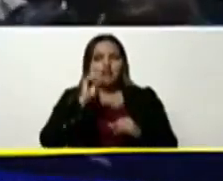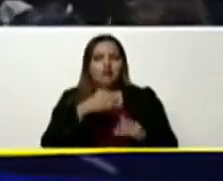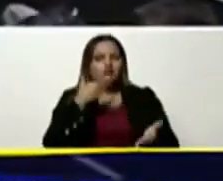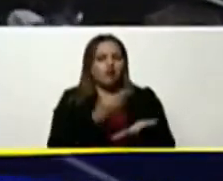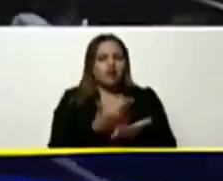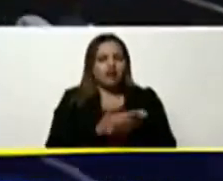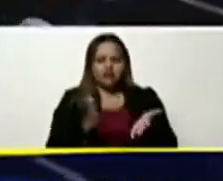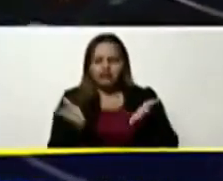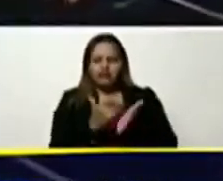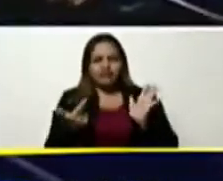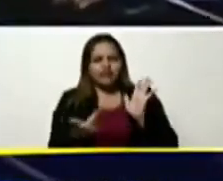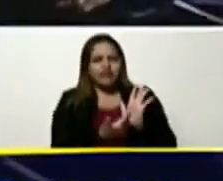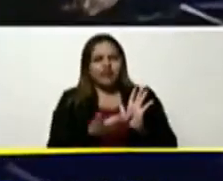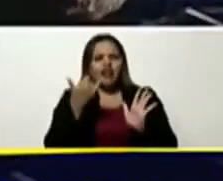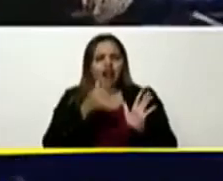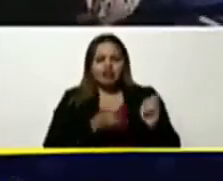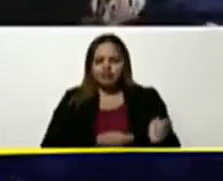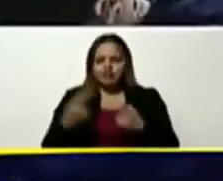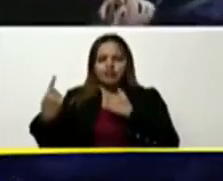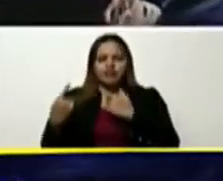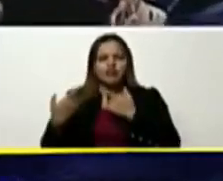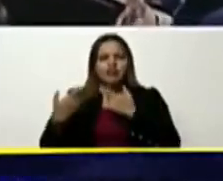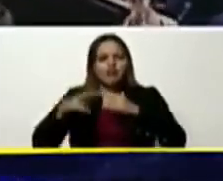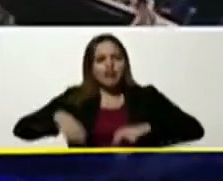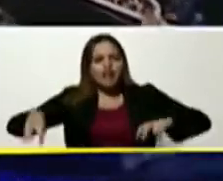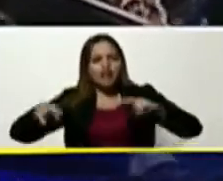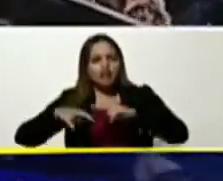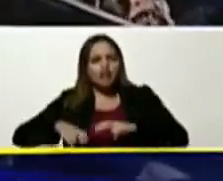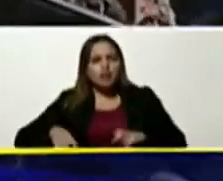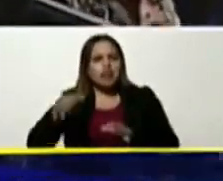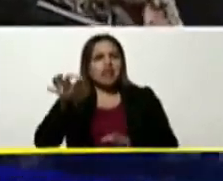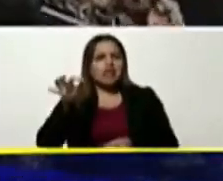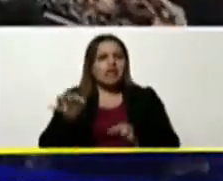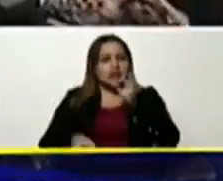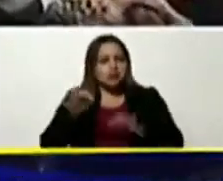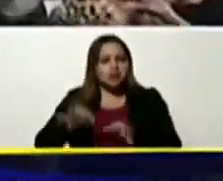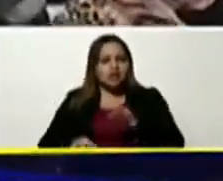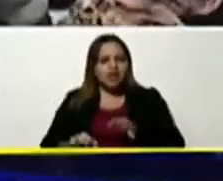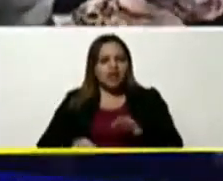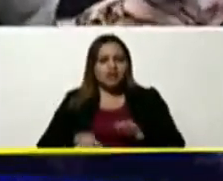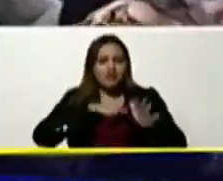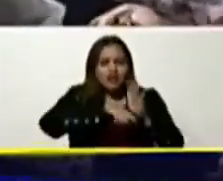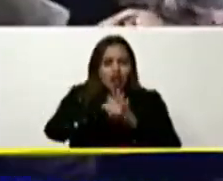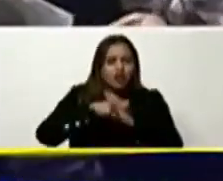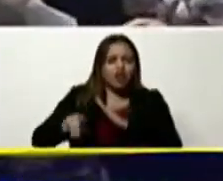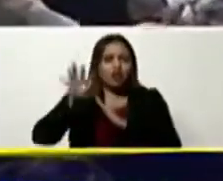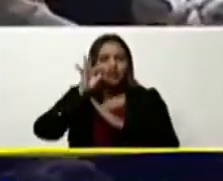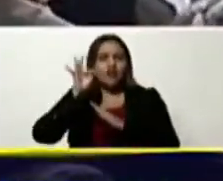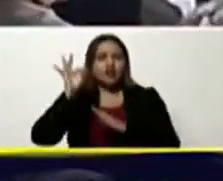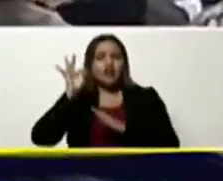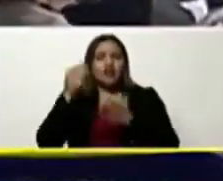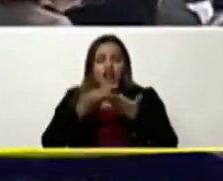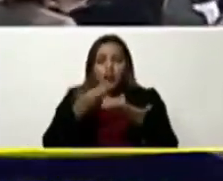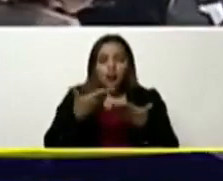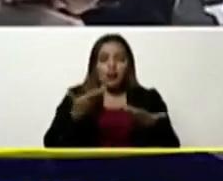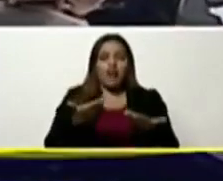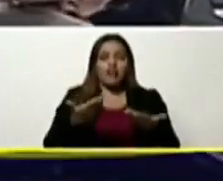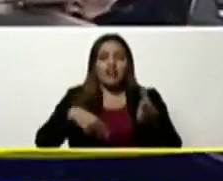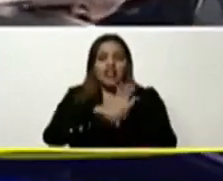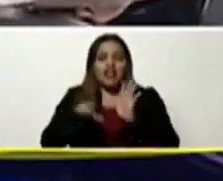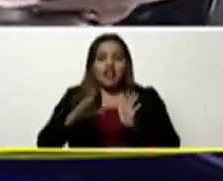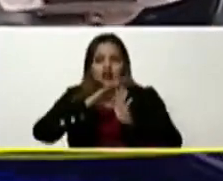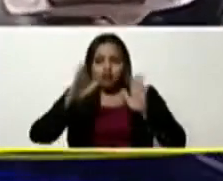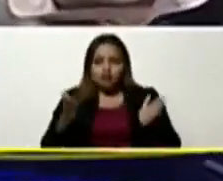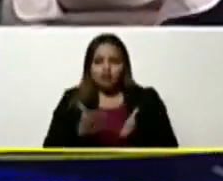sea llevado para hacer estudios jurídicos en las facultades de Derecho de nuestro país y del mundo, porque ahí